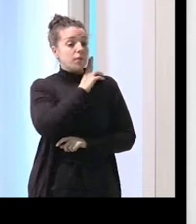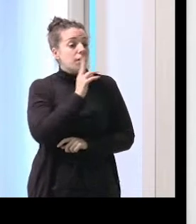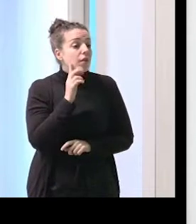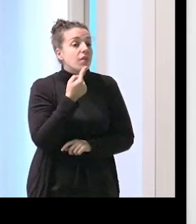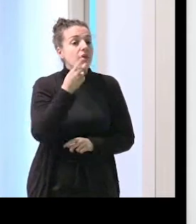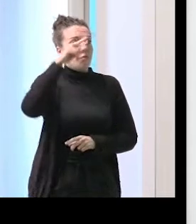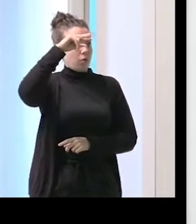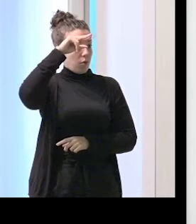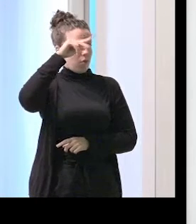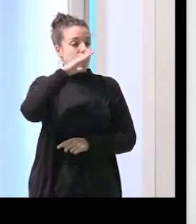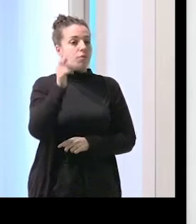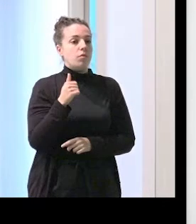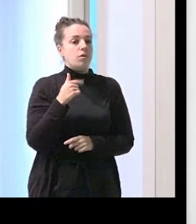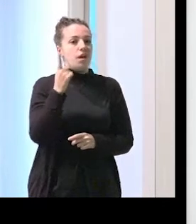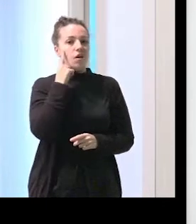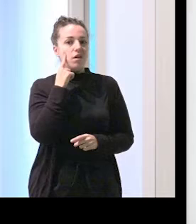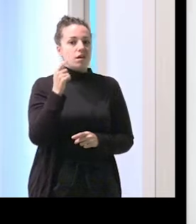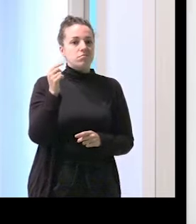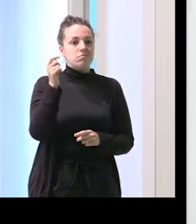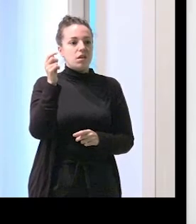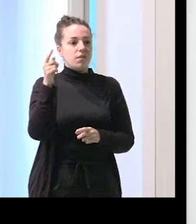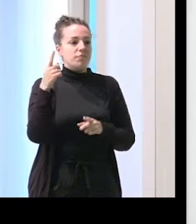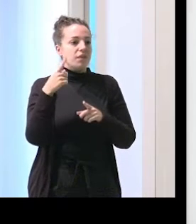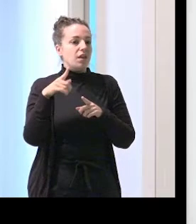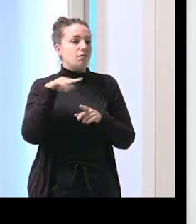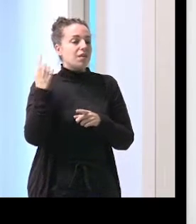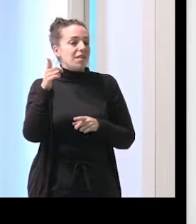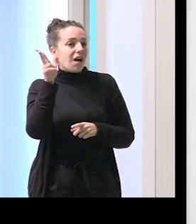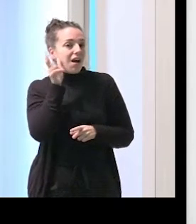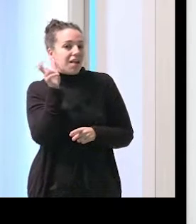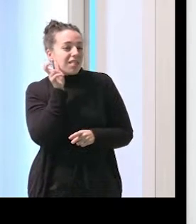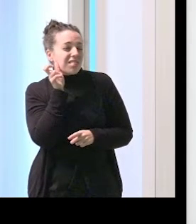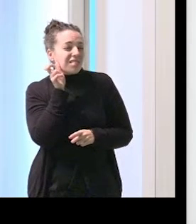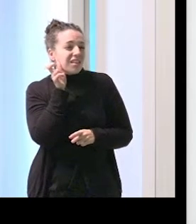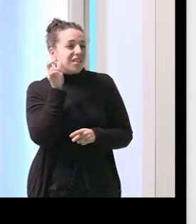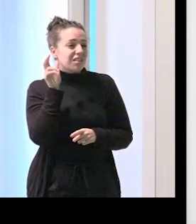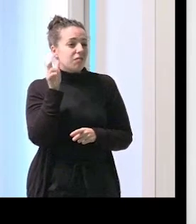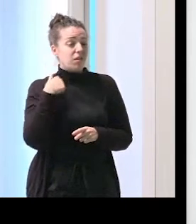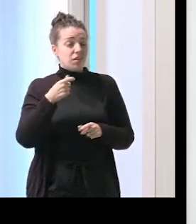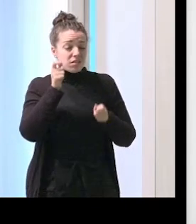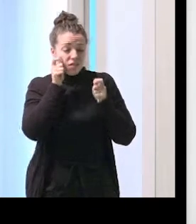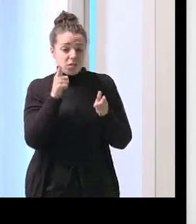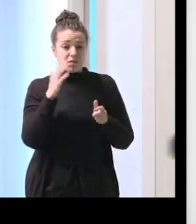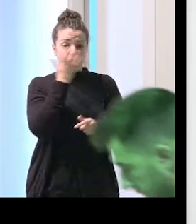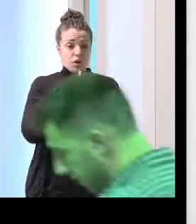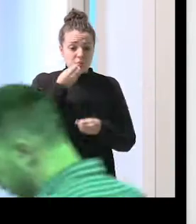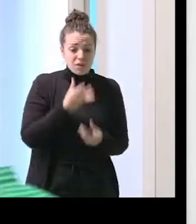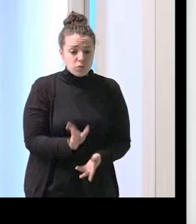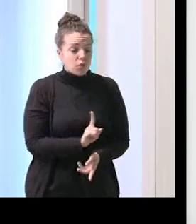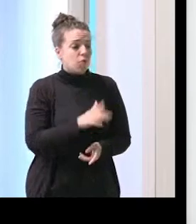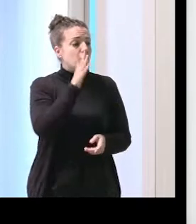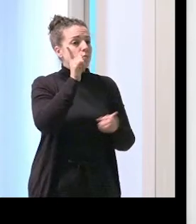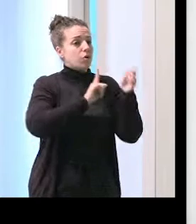su preocupación por el impacto de la pérdida auditiva en sus hijos. O sea, que ellos sí se están dando cuenta que su hijo no va bien en el colegio, que tiene algún cierto